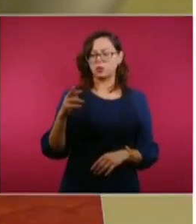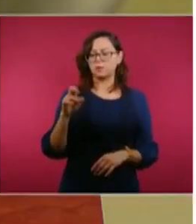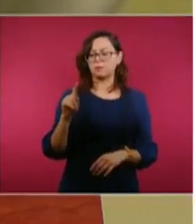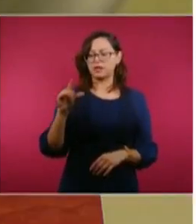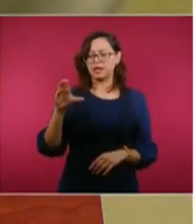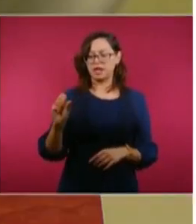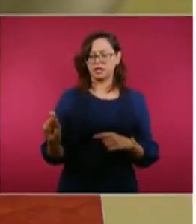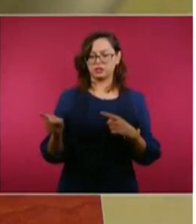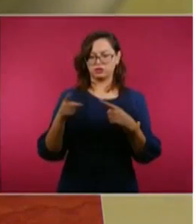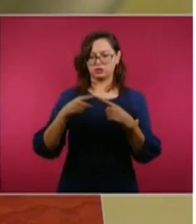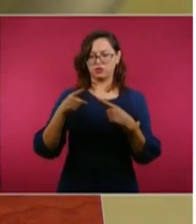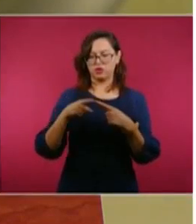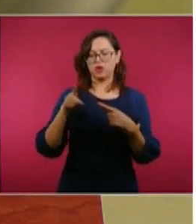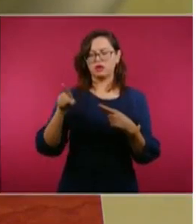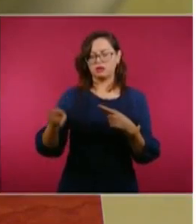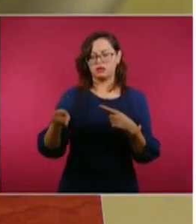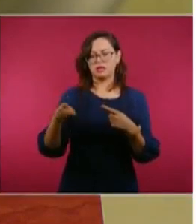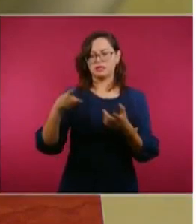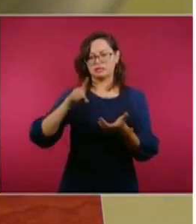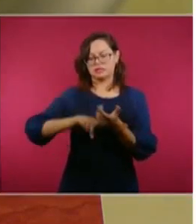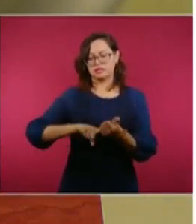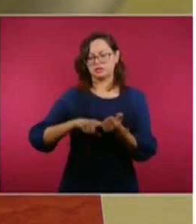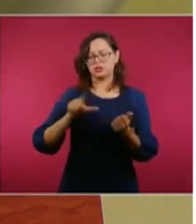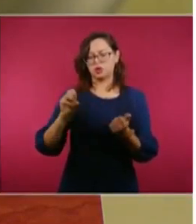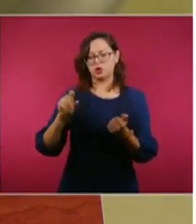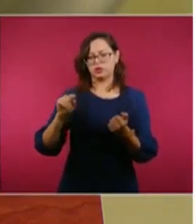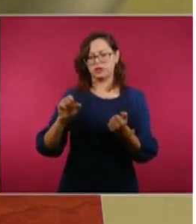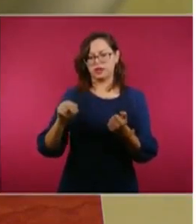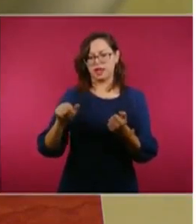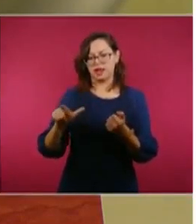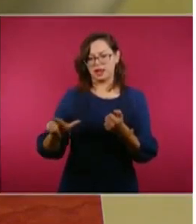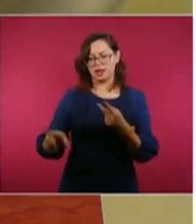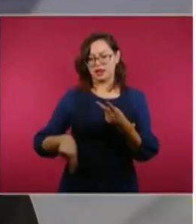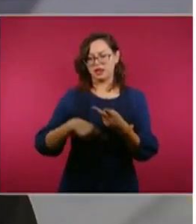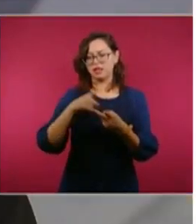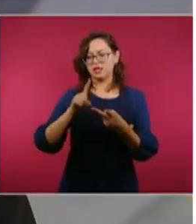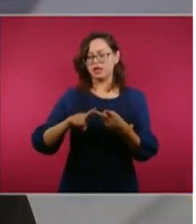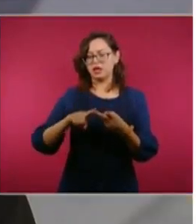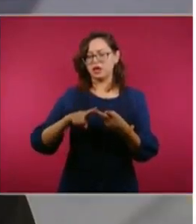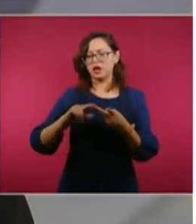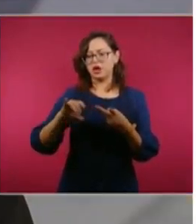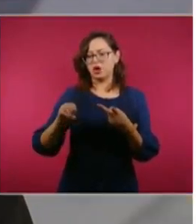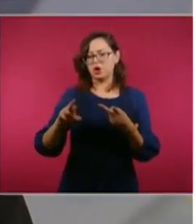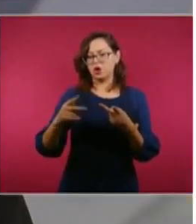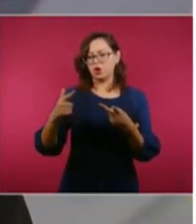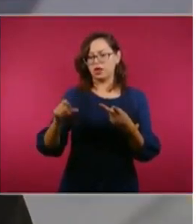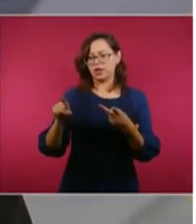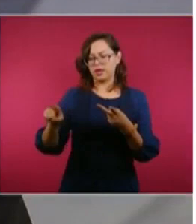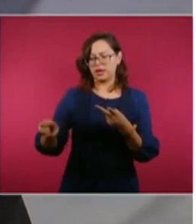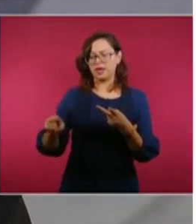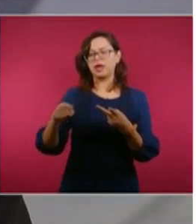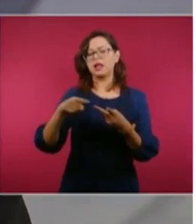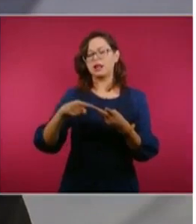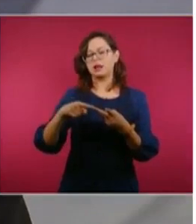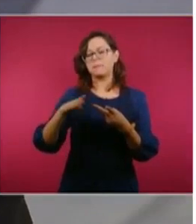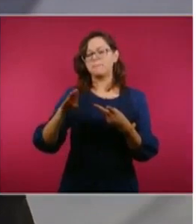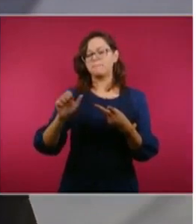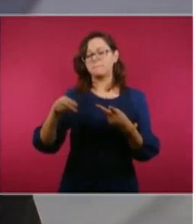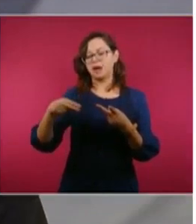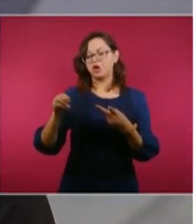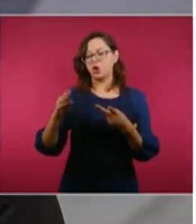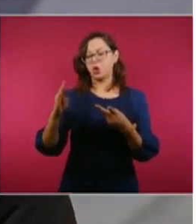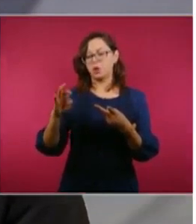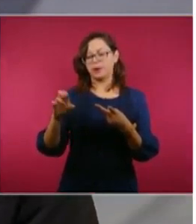totalidad, pero independientemente de eso, se está haciendo una rifa del costo del avión. Los mexicanos están comprando su